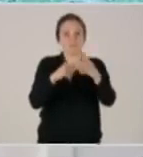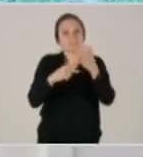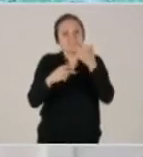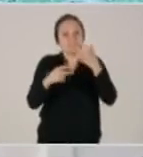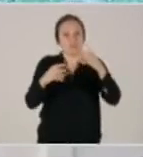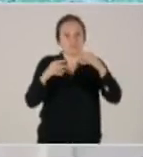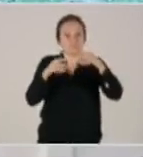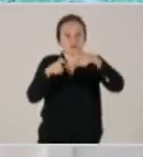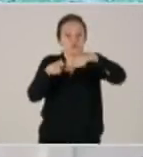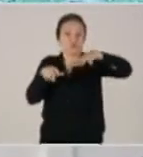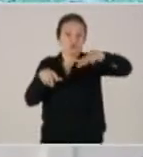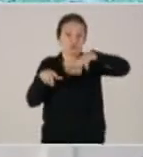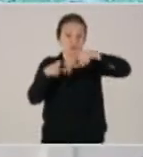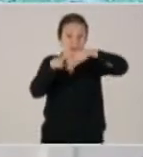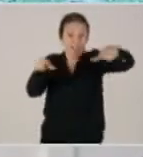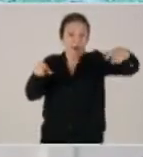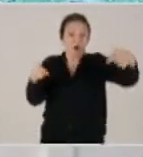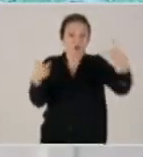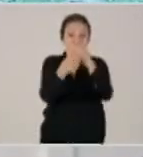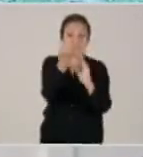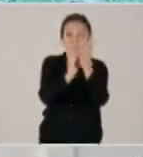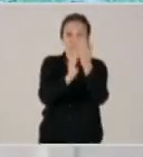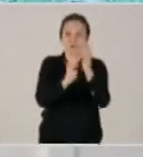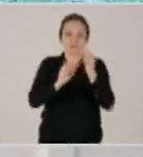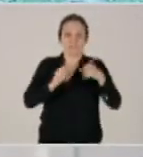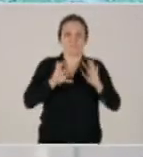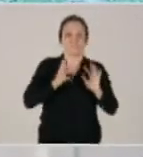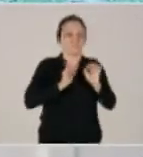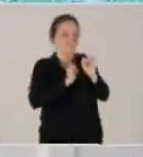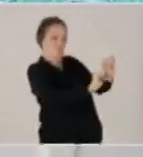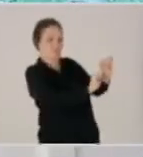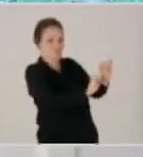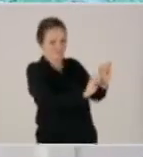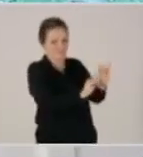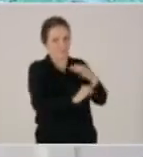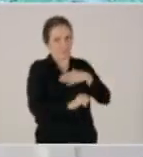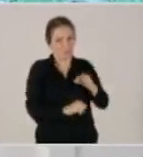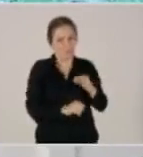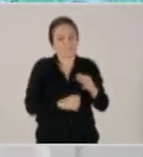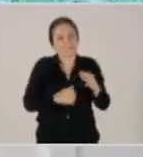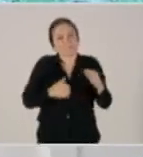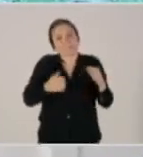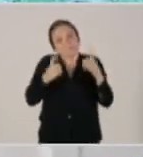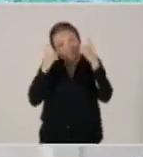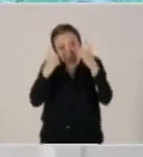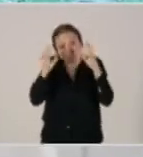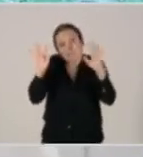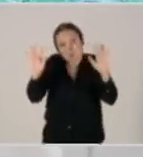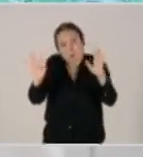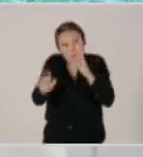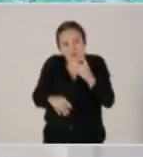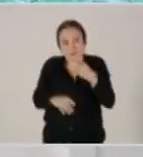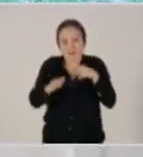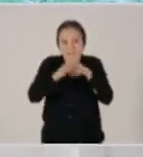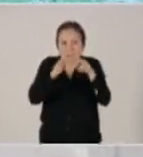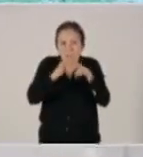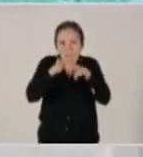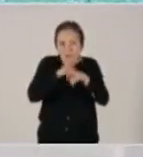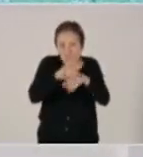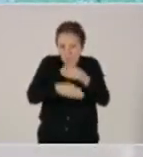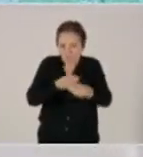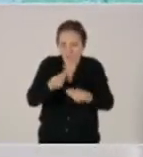frene ahí lo que hemos dispuesto ya es personal preparado para intentar en el caso de que eso ocurra pararlo lo que le quiero decir con esto